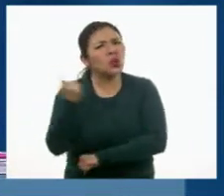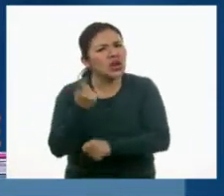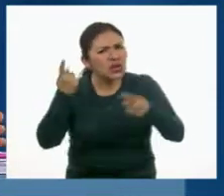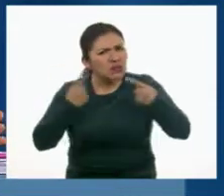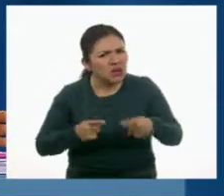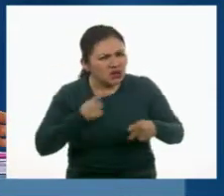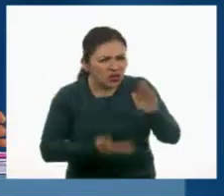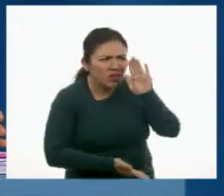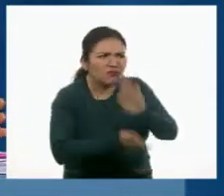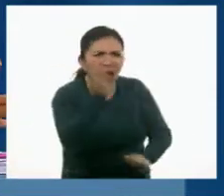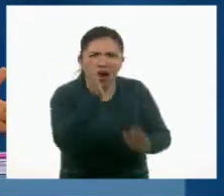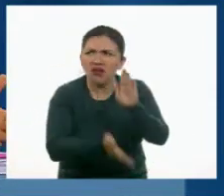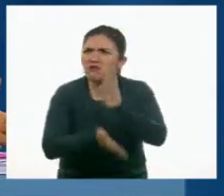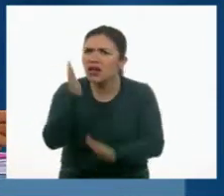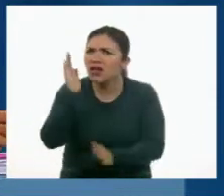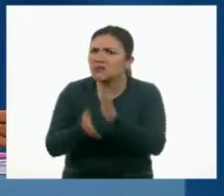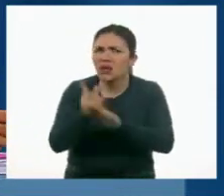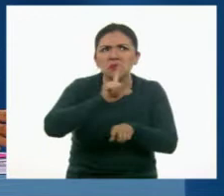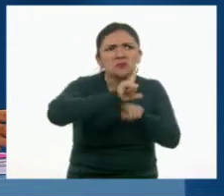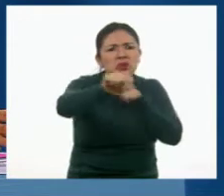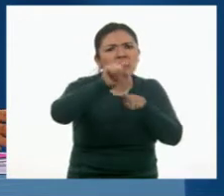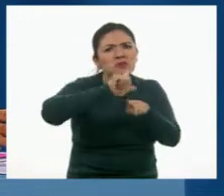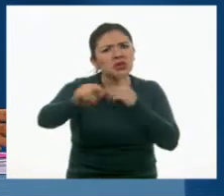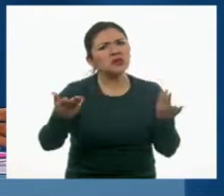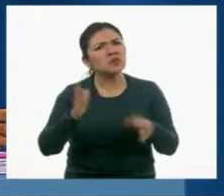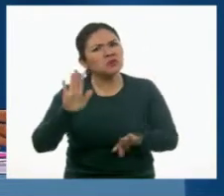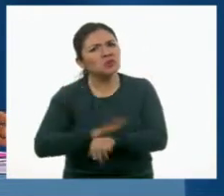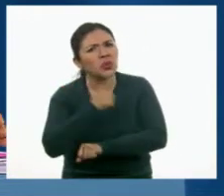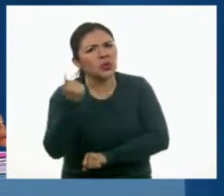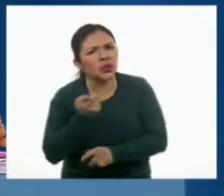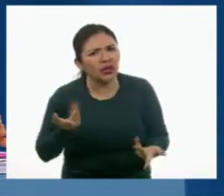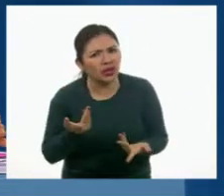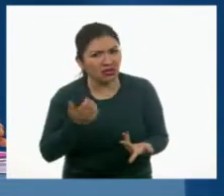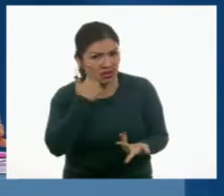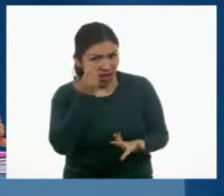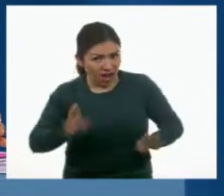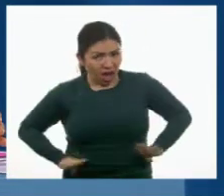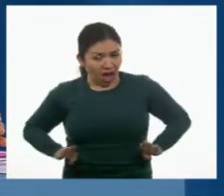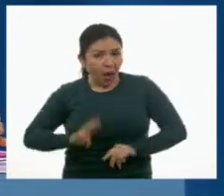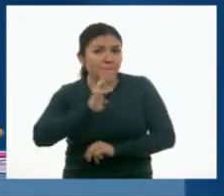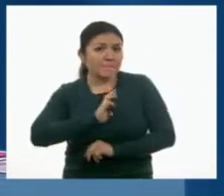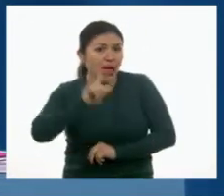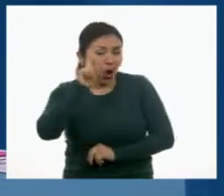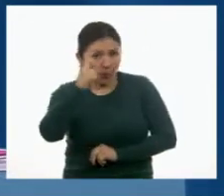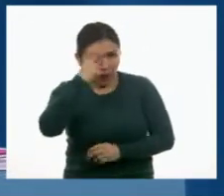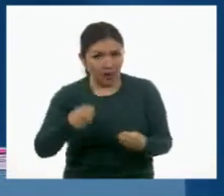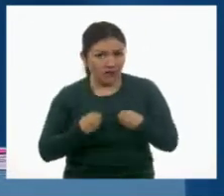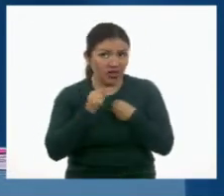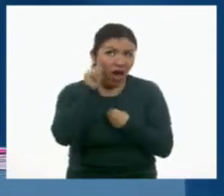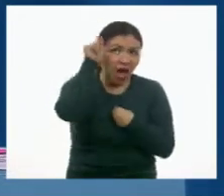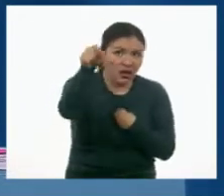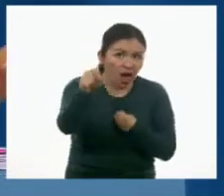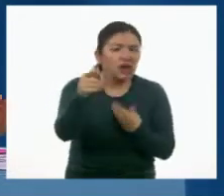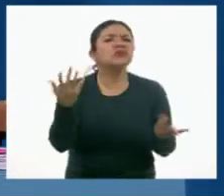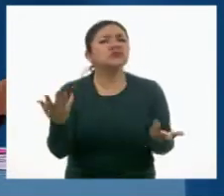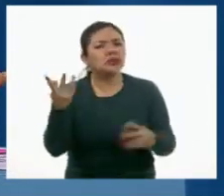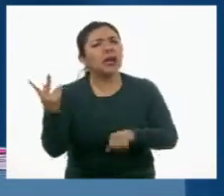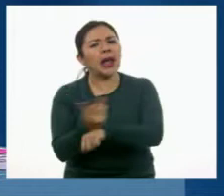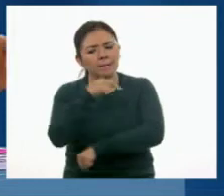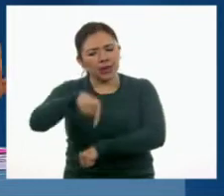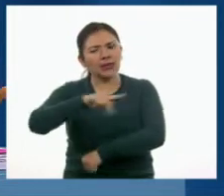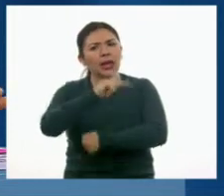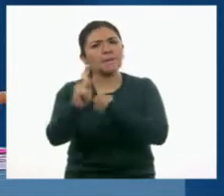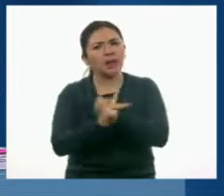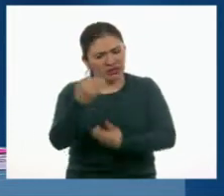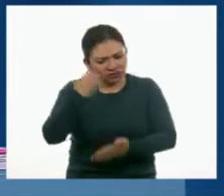saliendo gente de su país, por qué se están yendo. Están buscando mejores condiciones de vida, entonces, ¿qué pasa con tu país que no